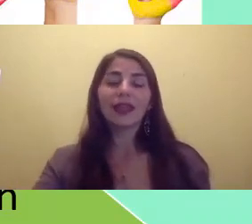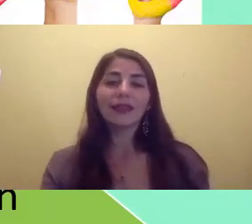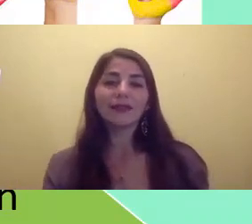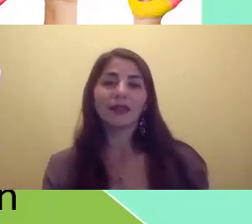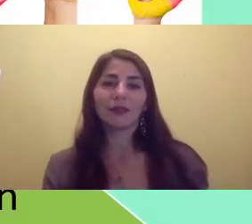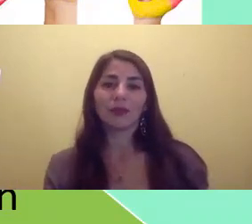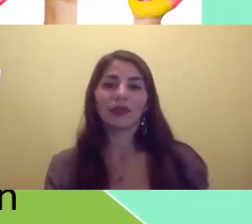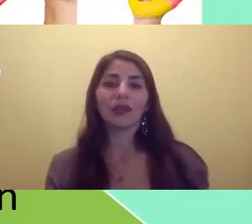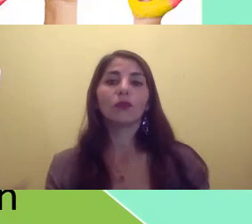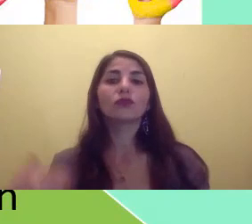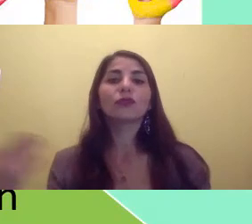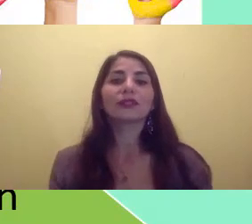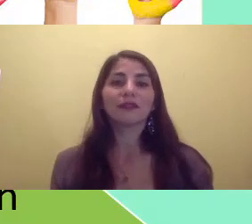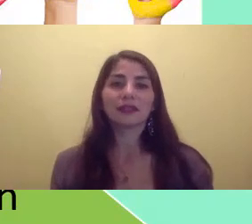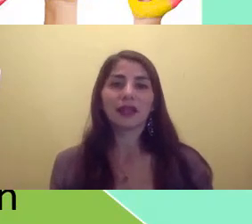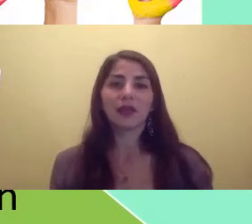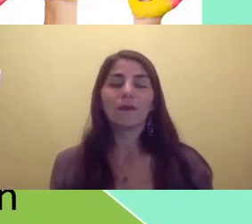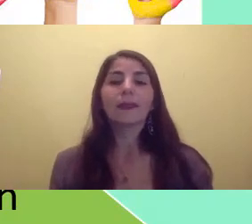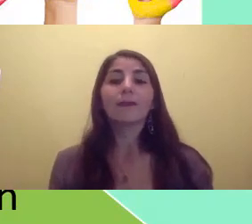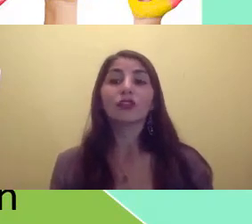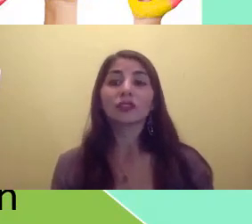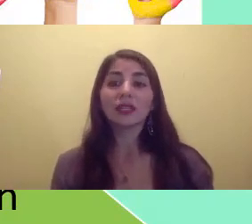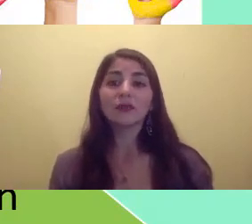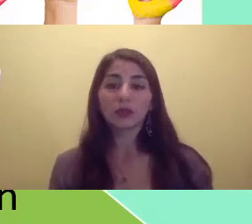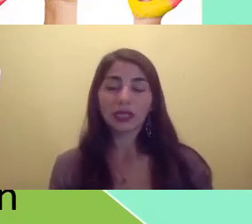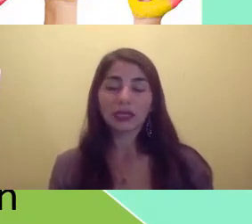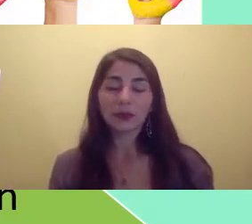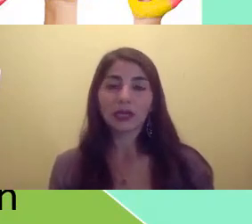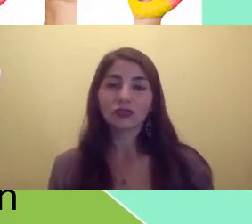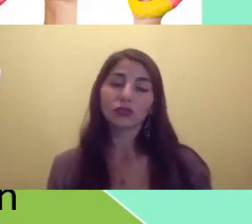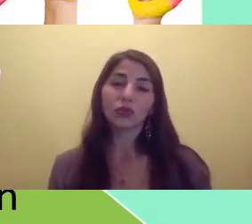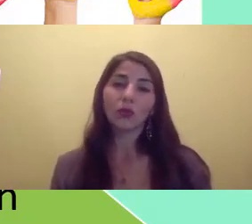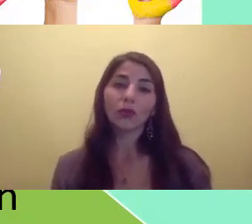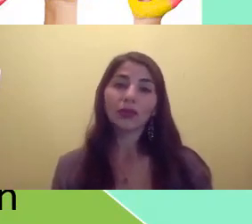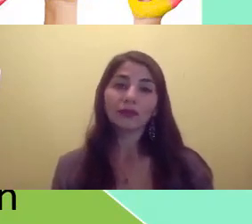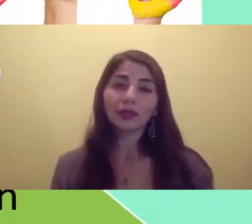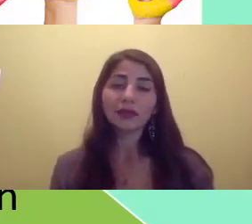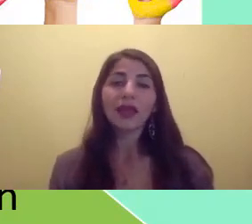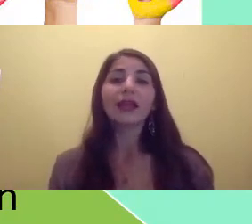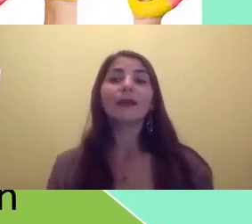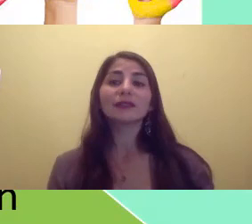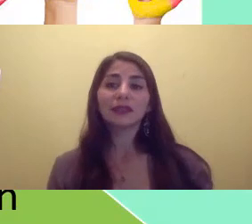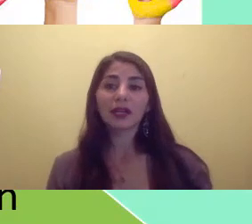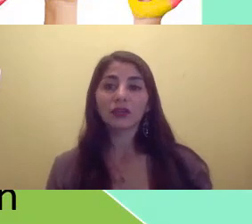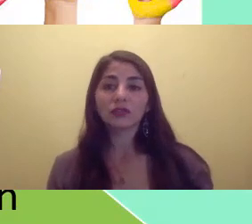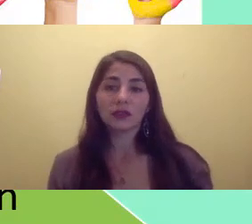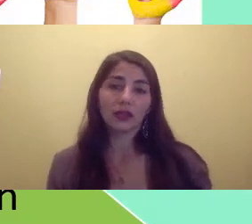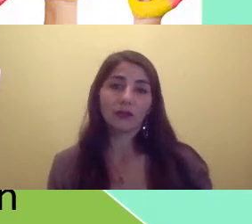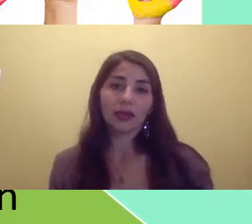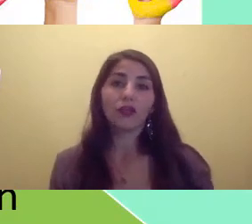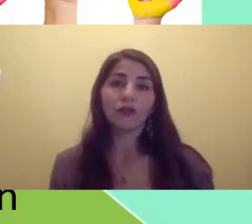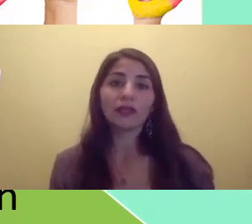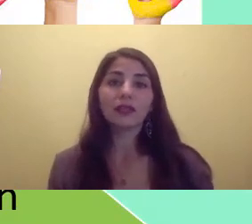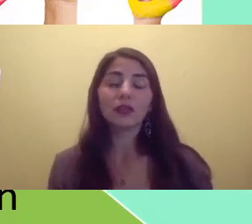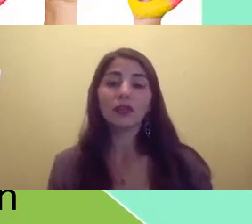nivel de intérprete, que es mucho más avanzado. Pero sí es importante para nosotros como oyentes capacitarnos y